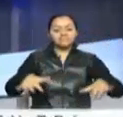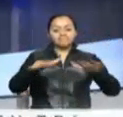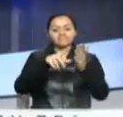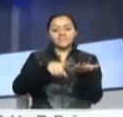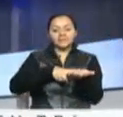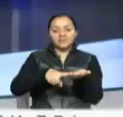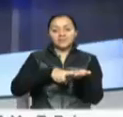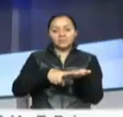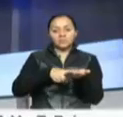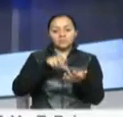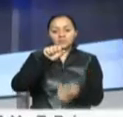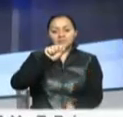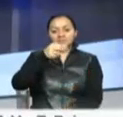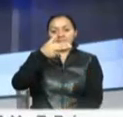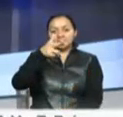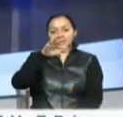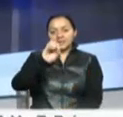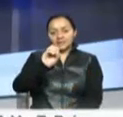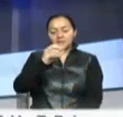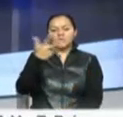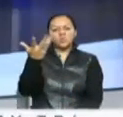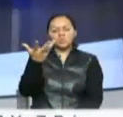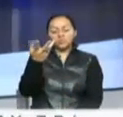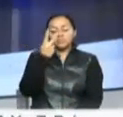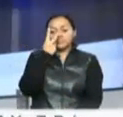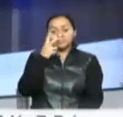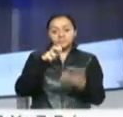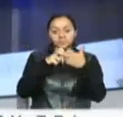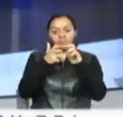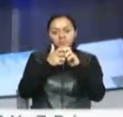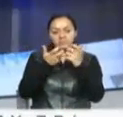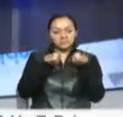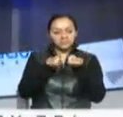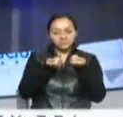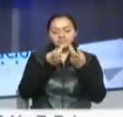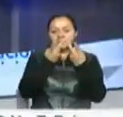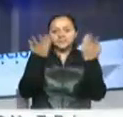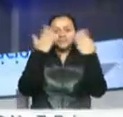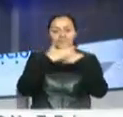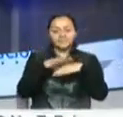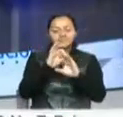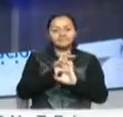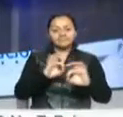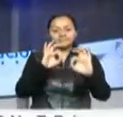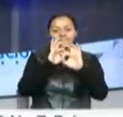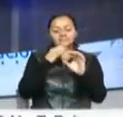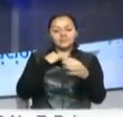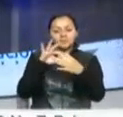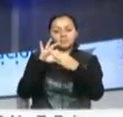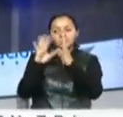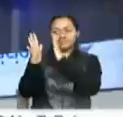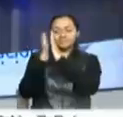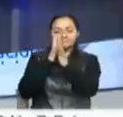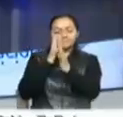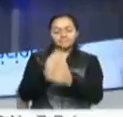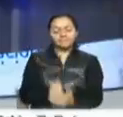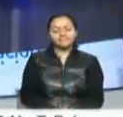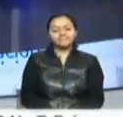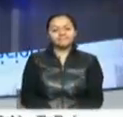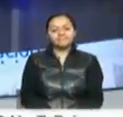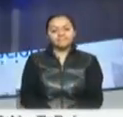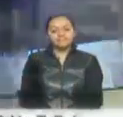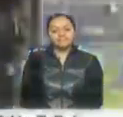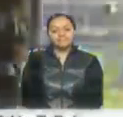del Sahara Occidental y el proceso de descolonización que aún no concluye. Nuestro corresponsal Jalil Mohamed Abdelaziz nos tiene un reporte.